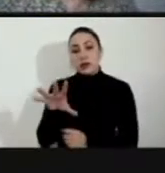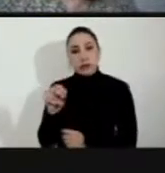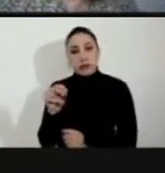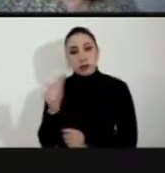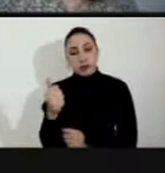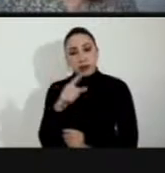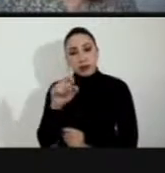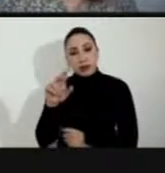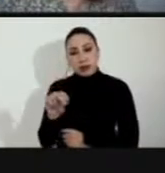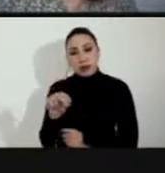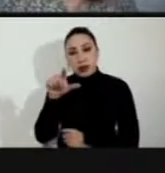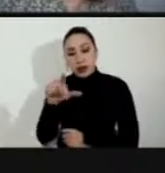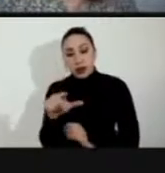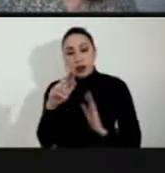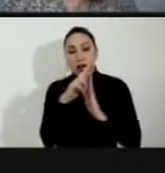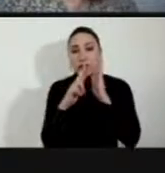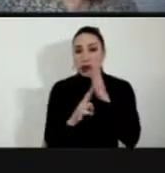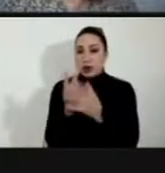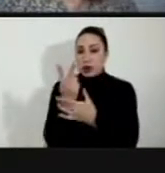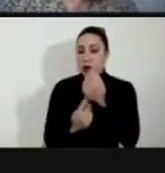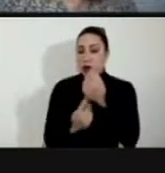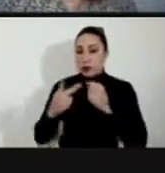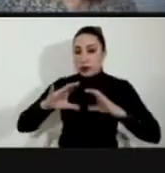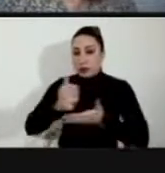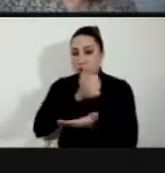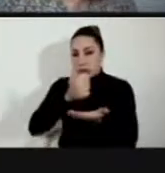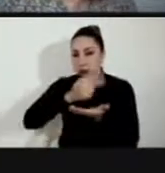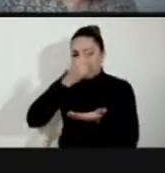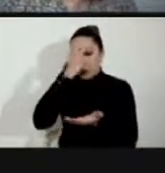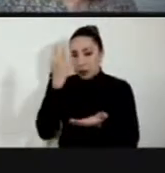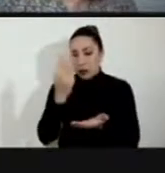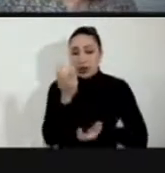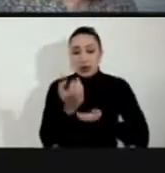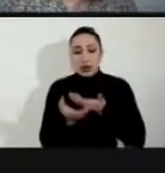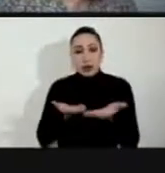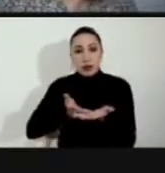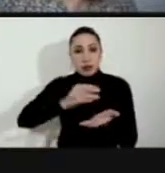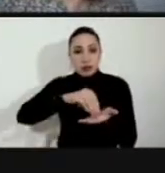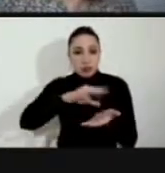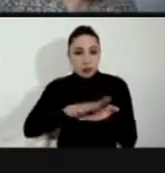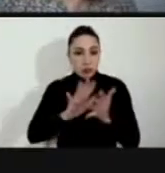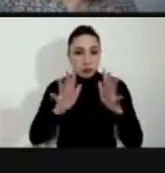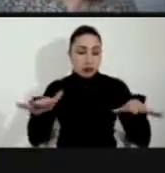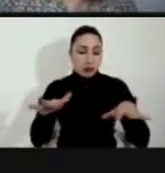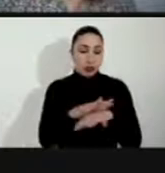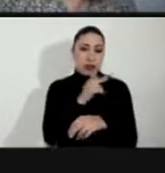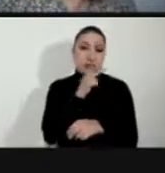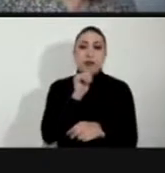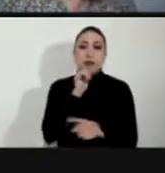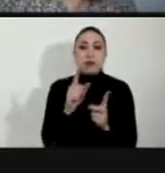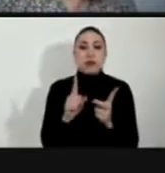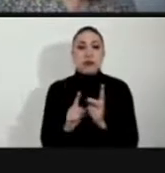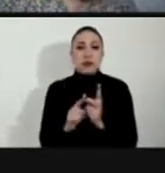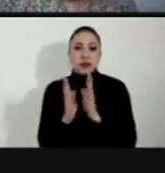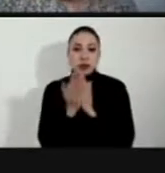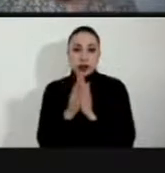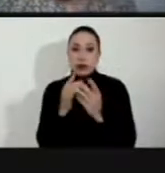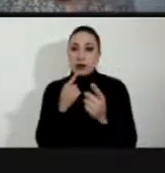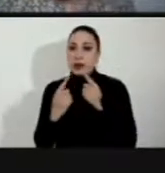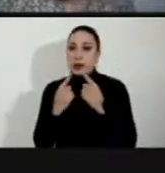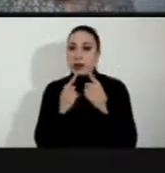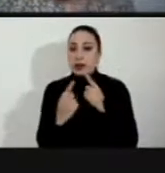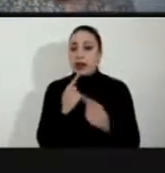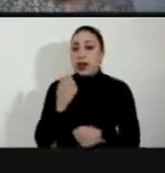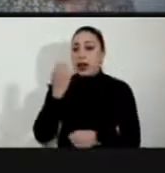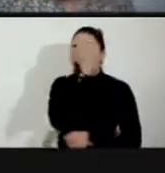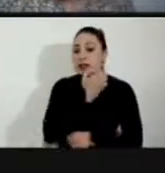y 187 del reglamento ambos del Congreso de la Ciudad de México, se instruye su inserción íntegra en el diario de los debates y se turnará para